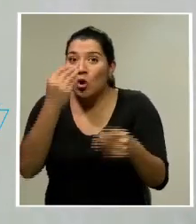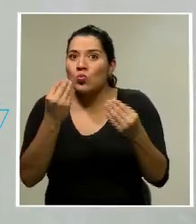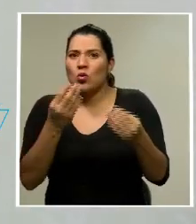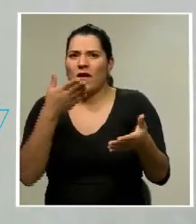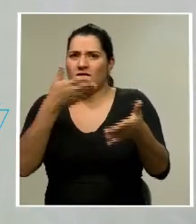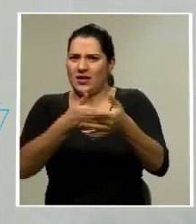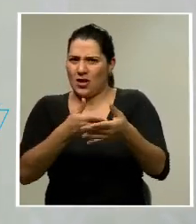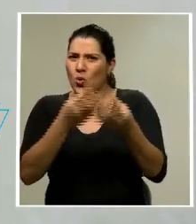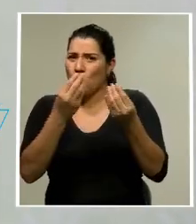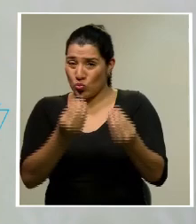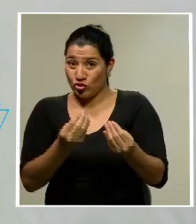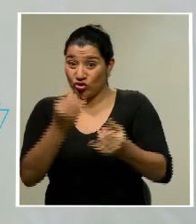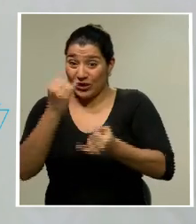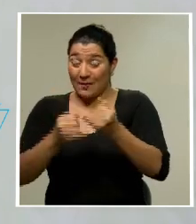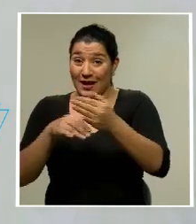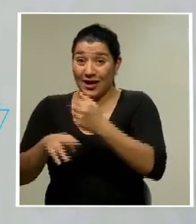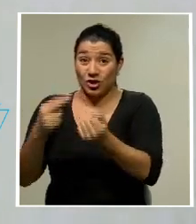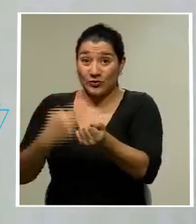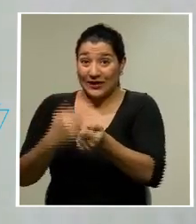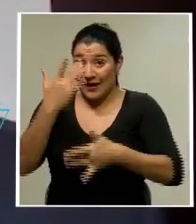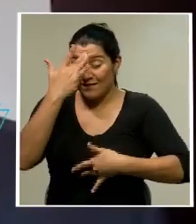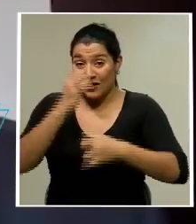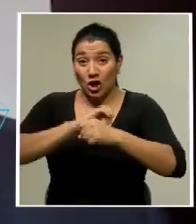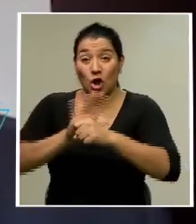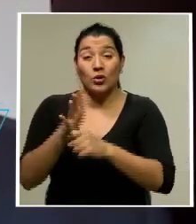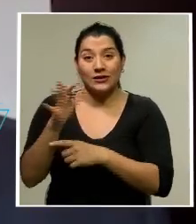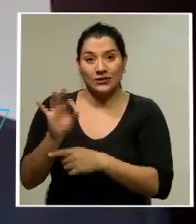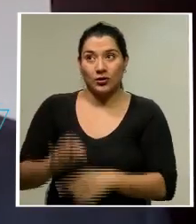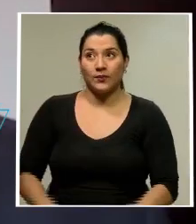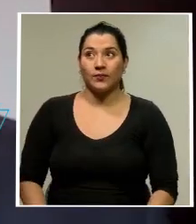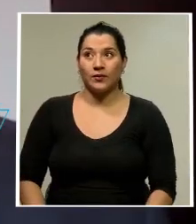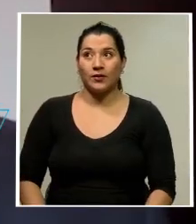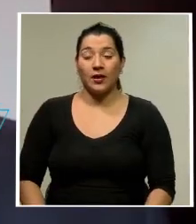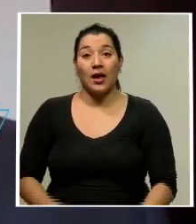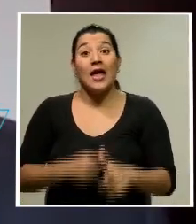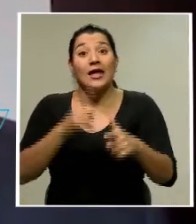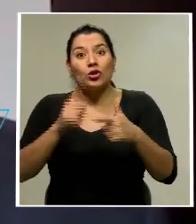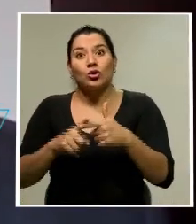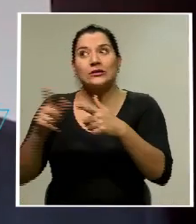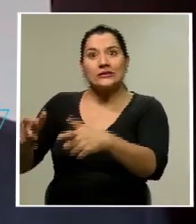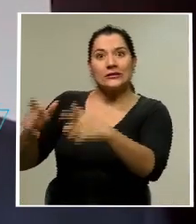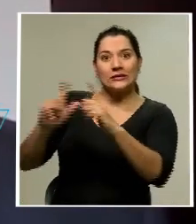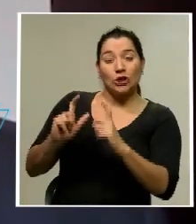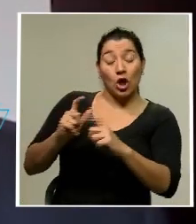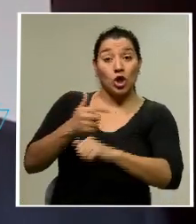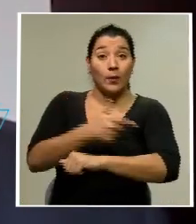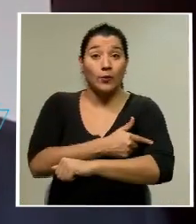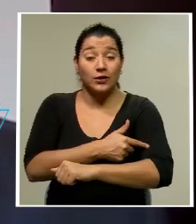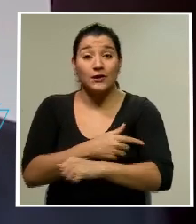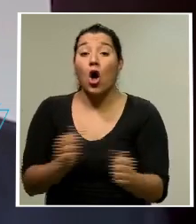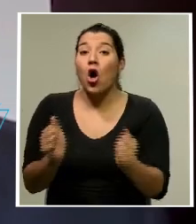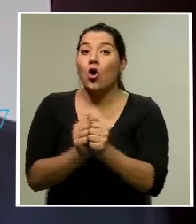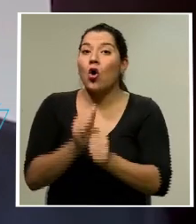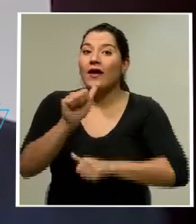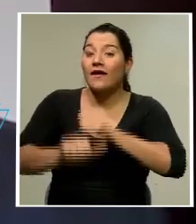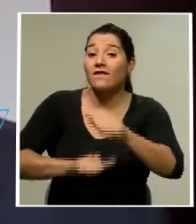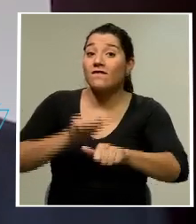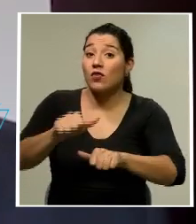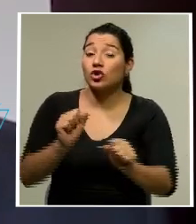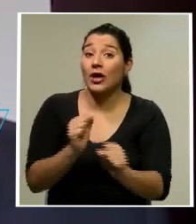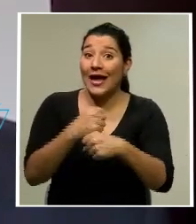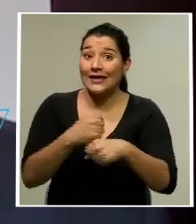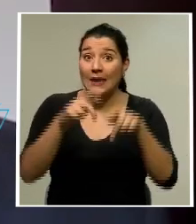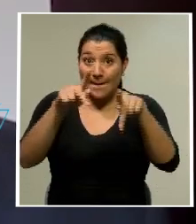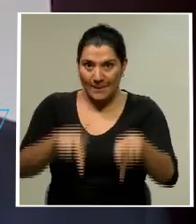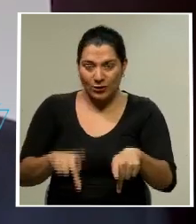incluso hospitalizados debido a la COVID-19. Este empujón de dosis adicionales, en conjunto con el esfuerzo de la población de mantener